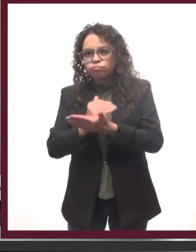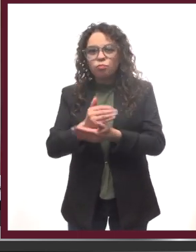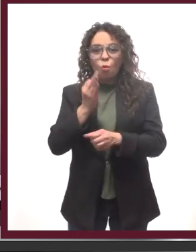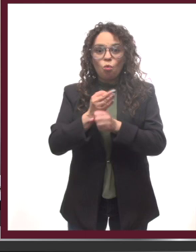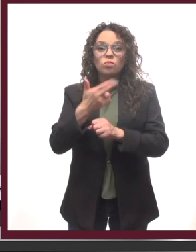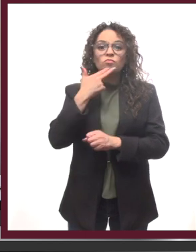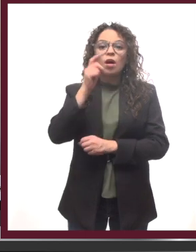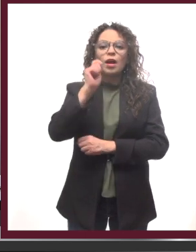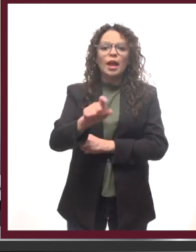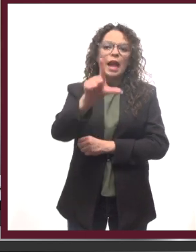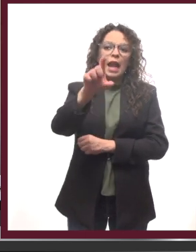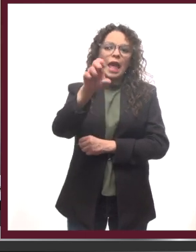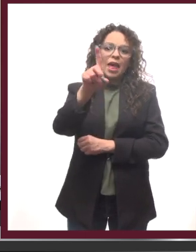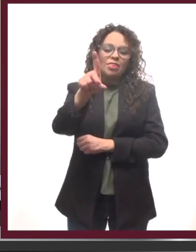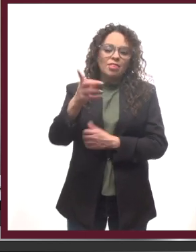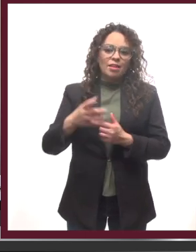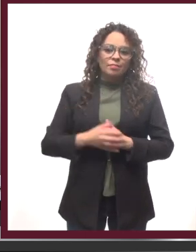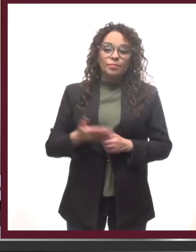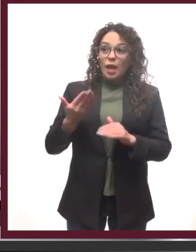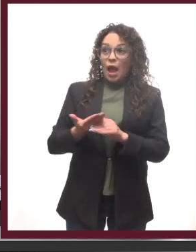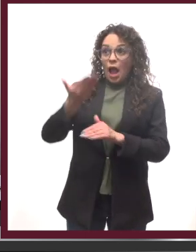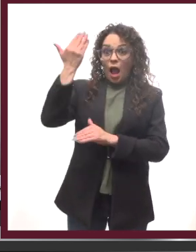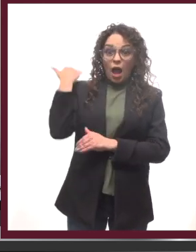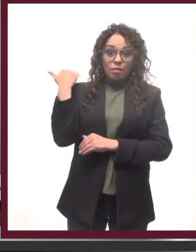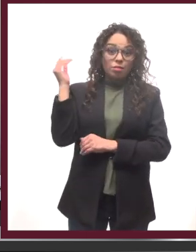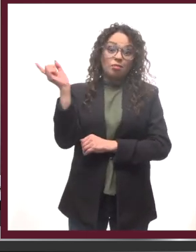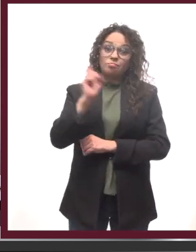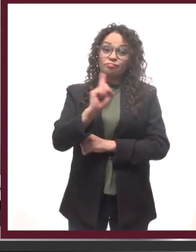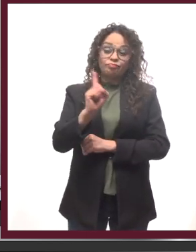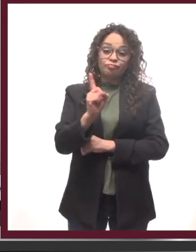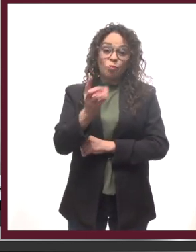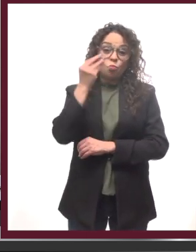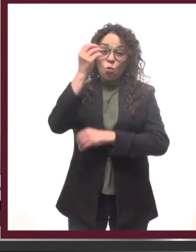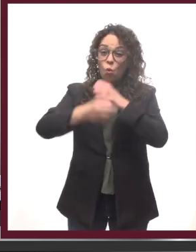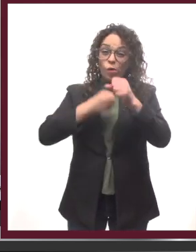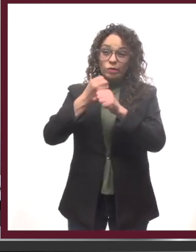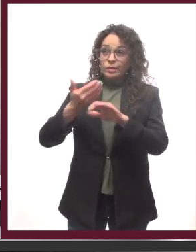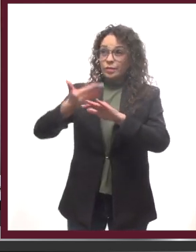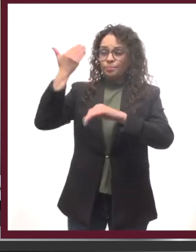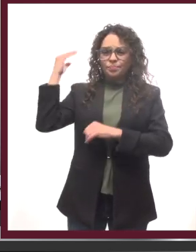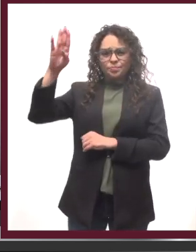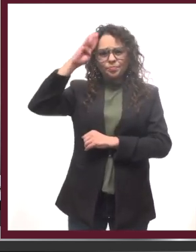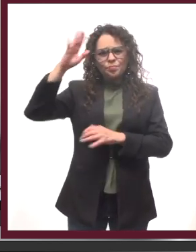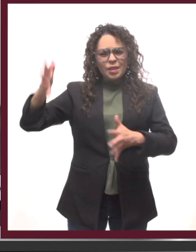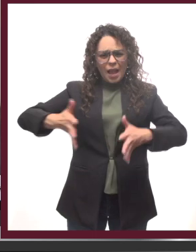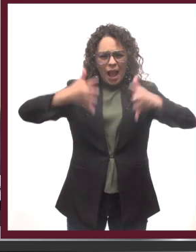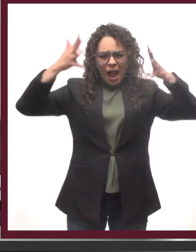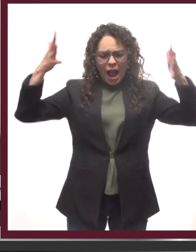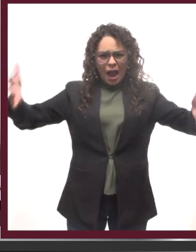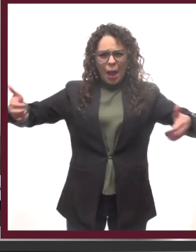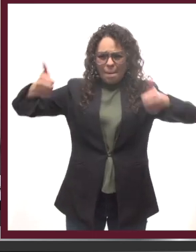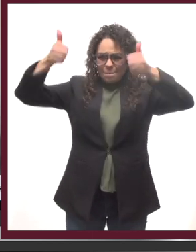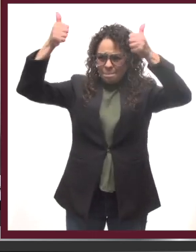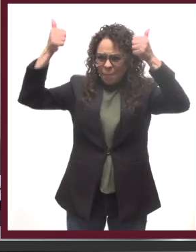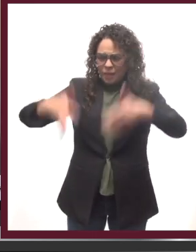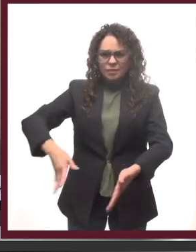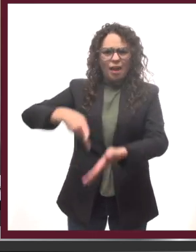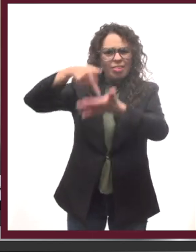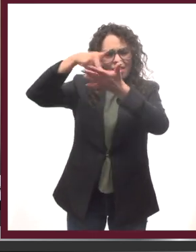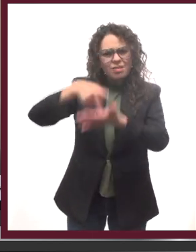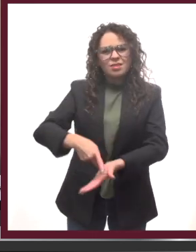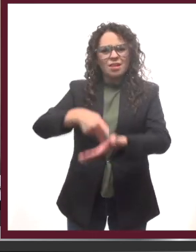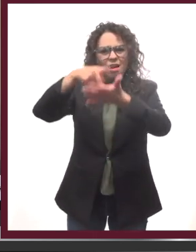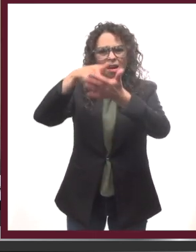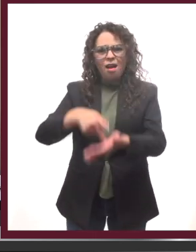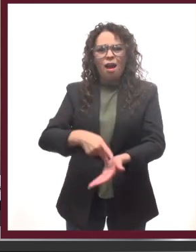hoy se utiliza mucho el LED también en los sets, y antes las cámaras hace muchos años eran unas cosas gigantescas que